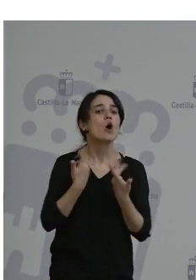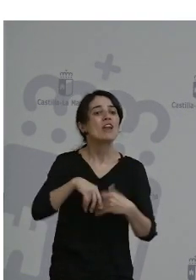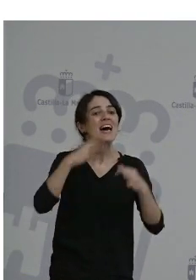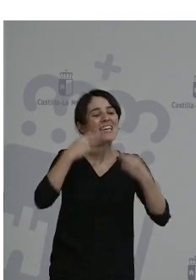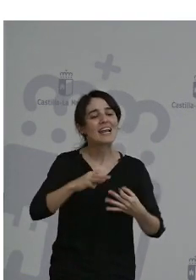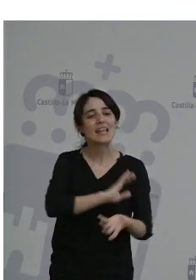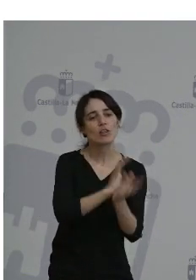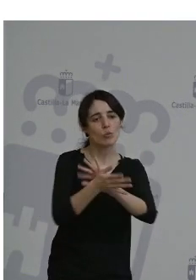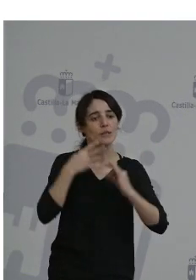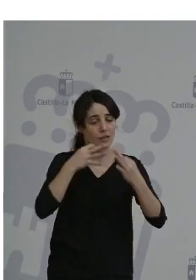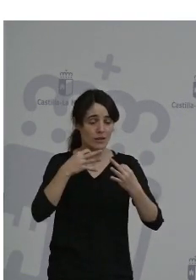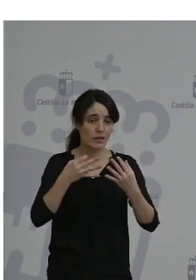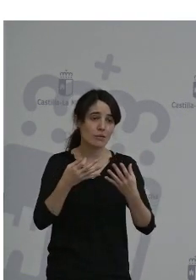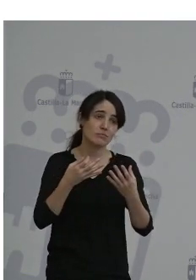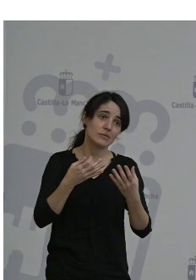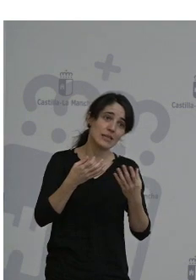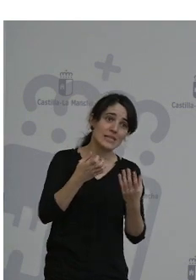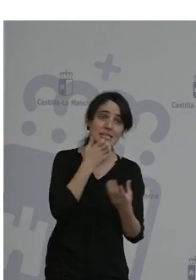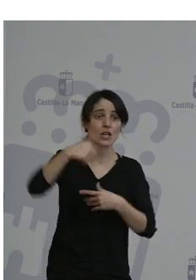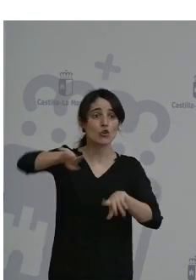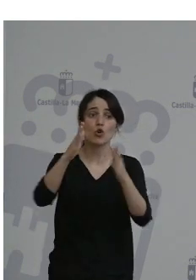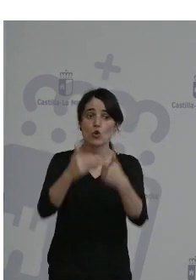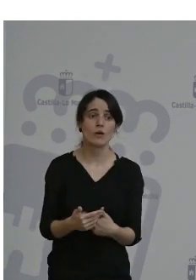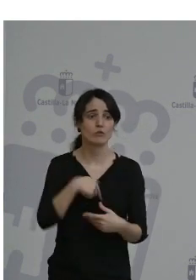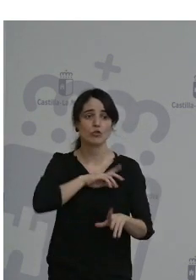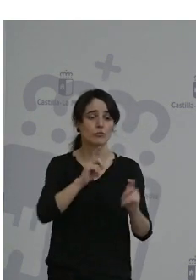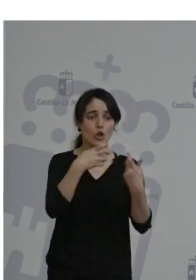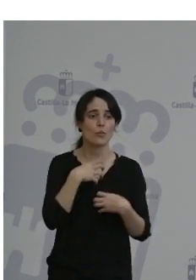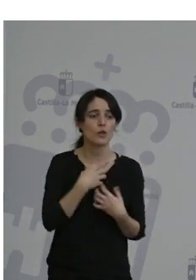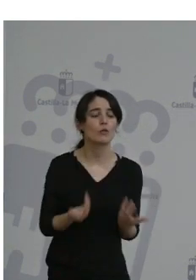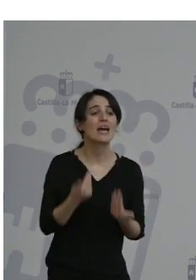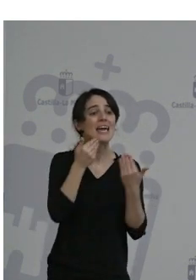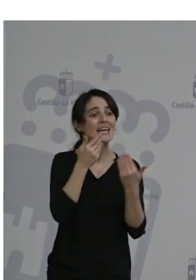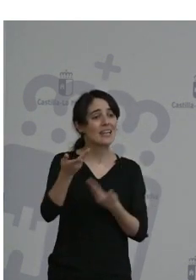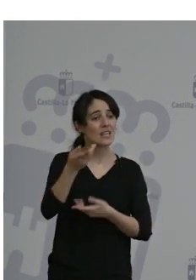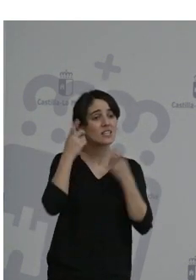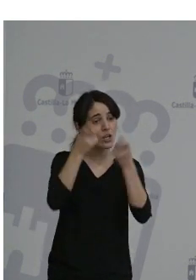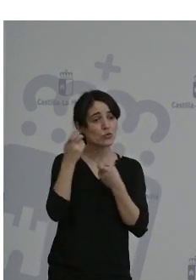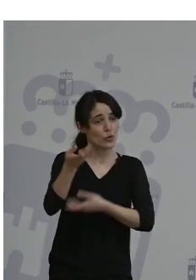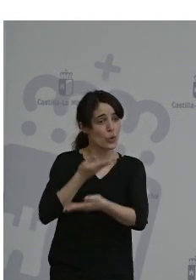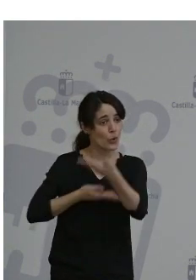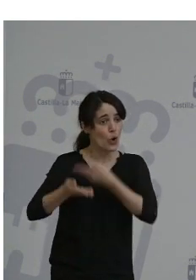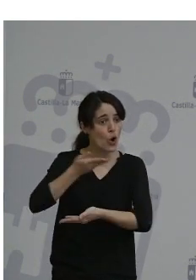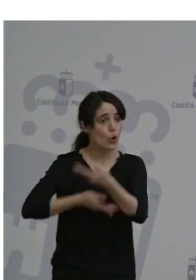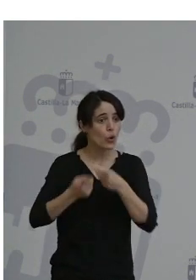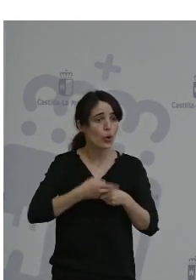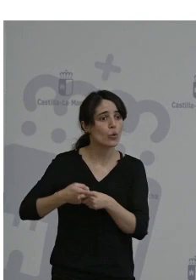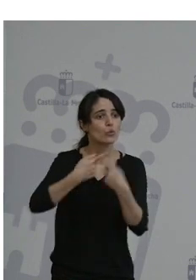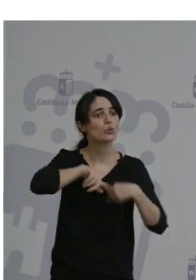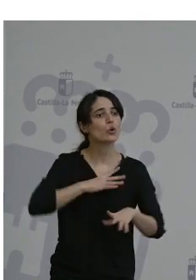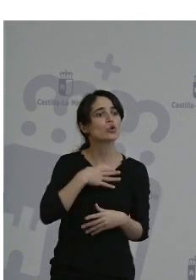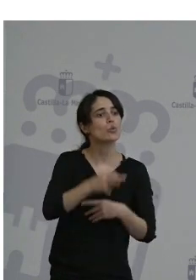sin su existencia y gracias a este esfuerzo conjunto hemos podido construir esta fórmula de acceso a la función pública